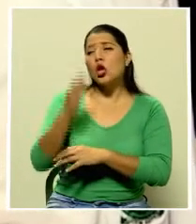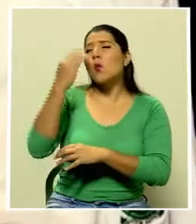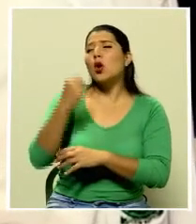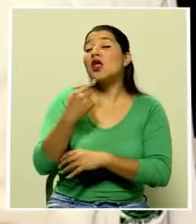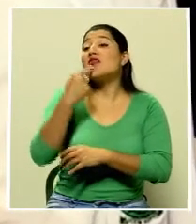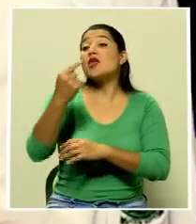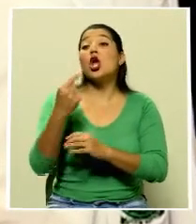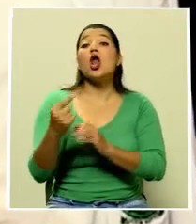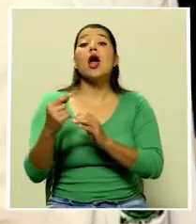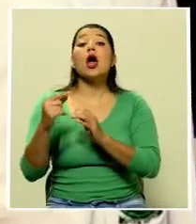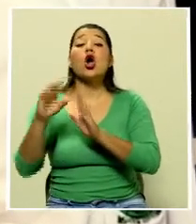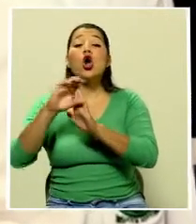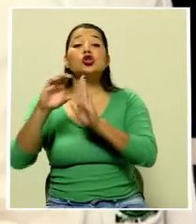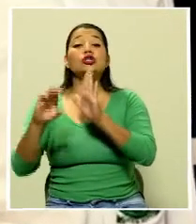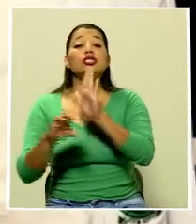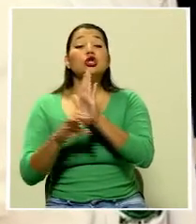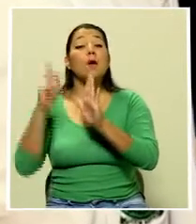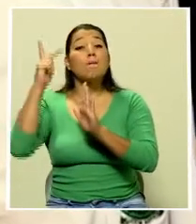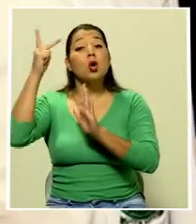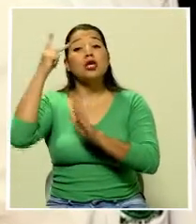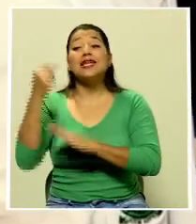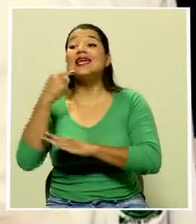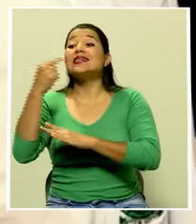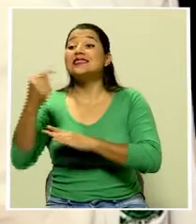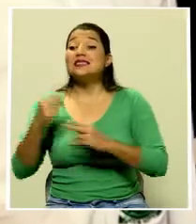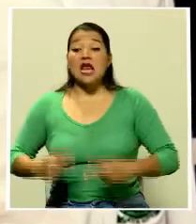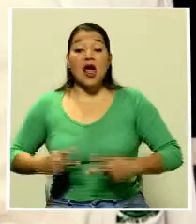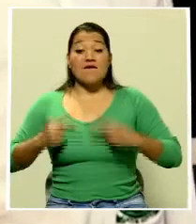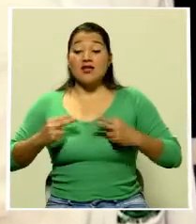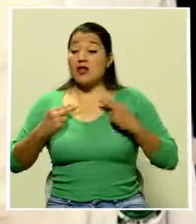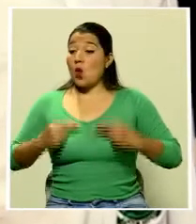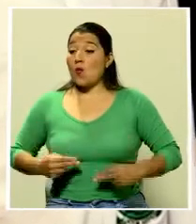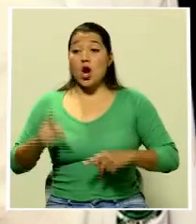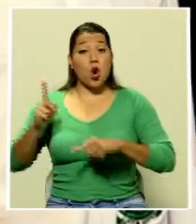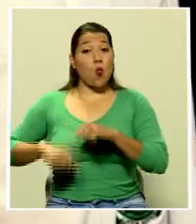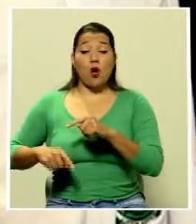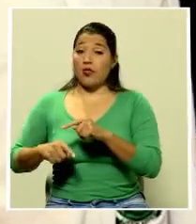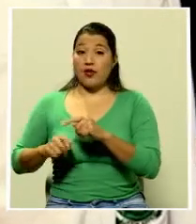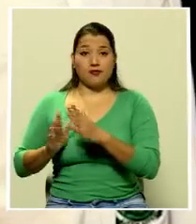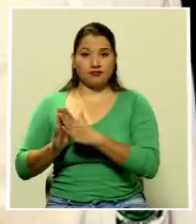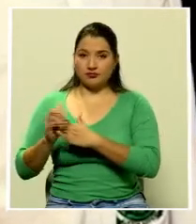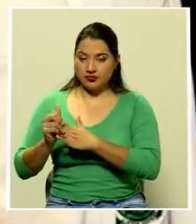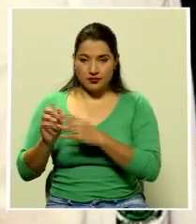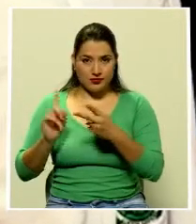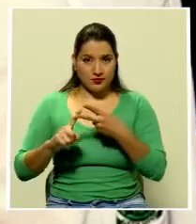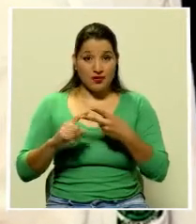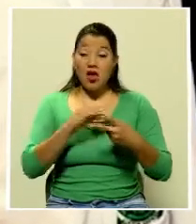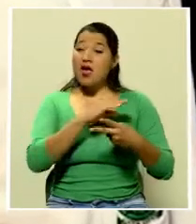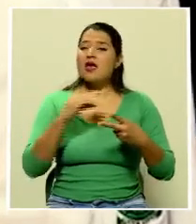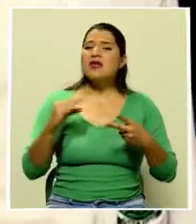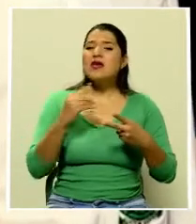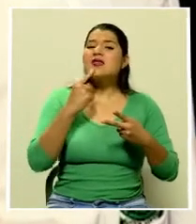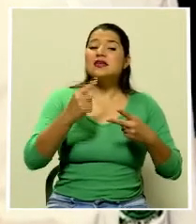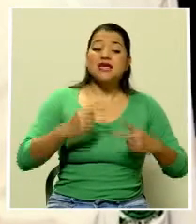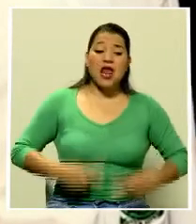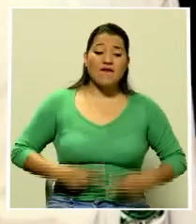inviolable, que la Convención Americana de Derechos Humanos dice que la vida humana comienza desde la